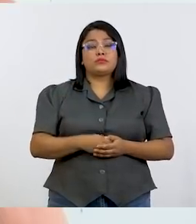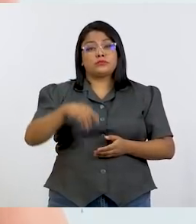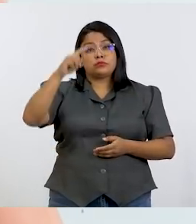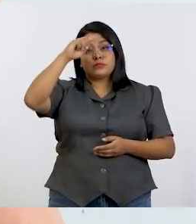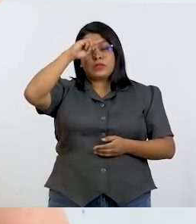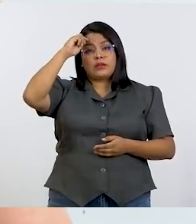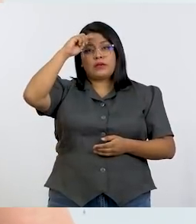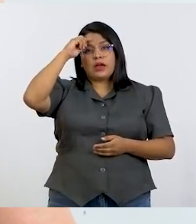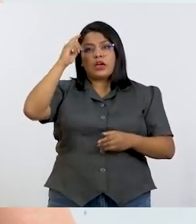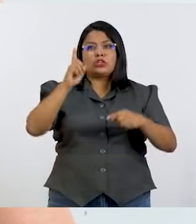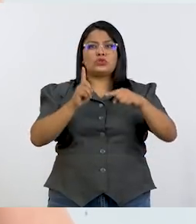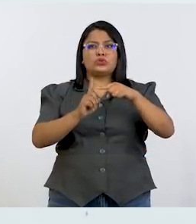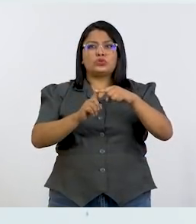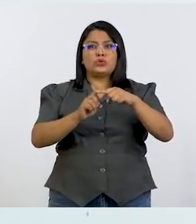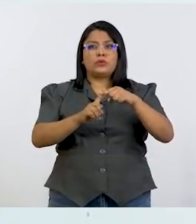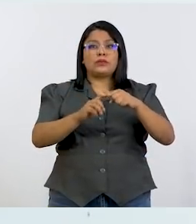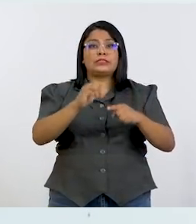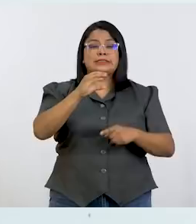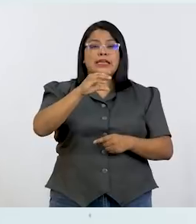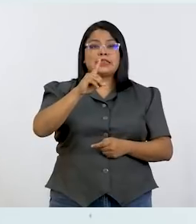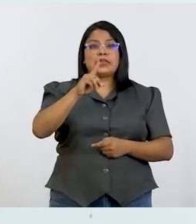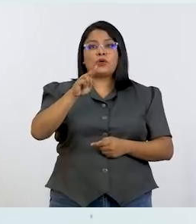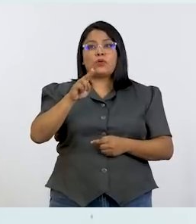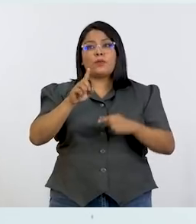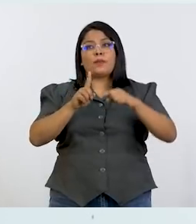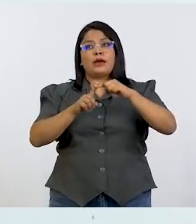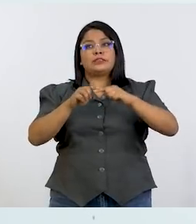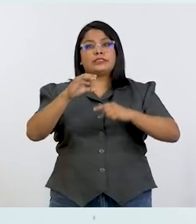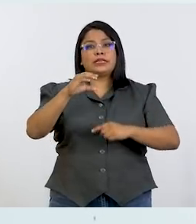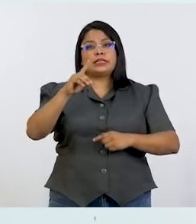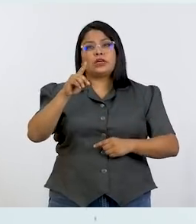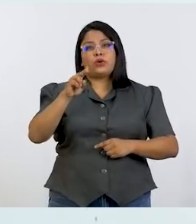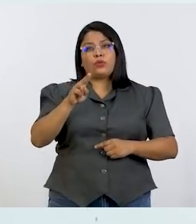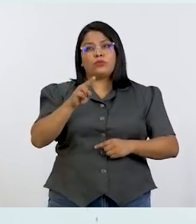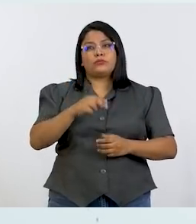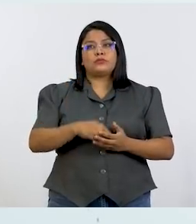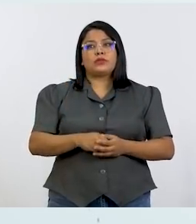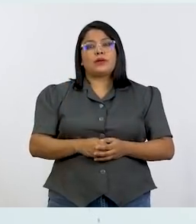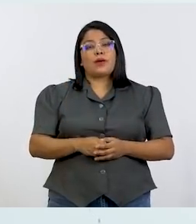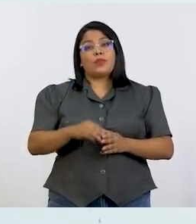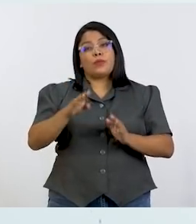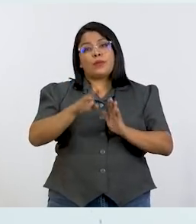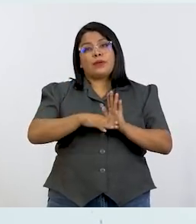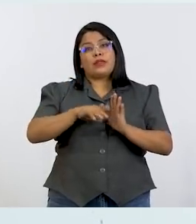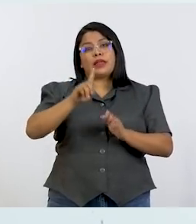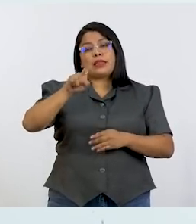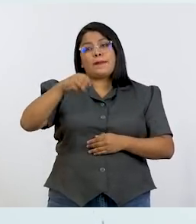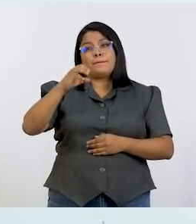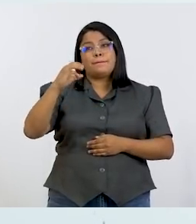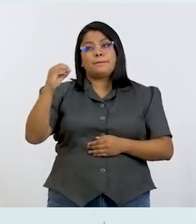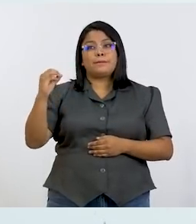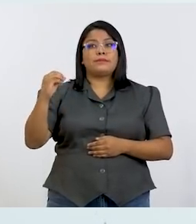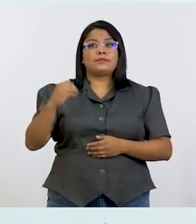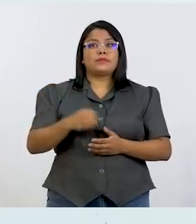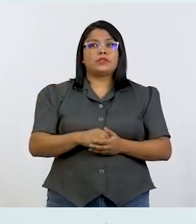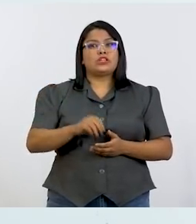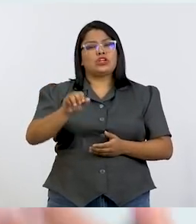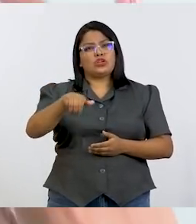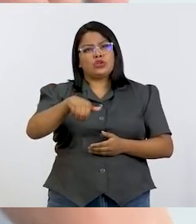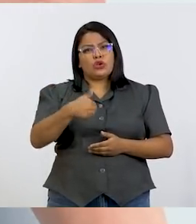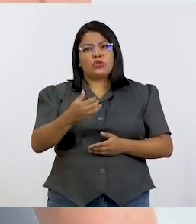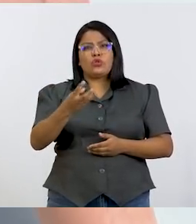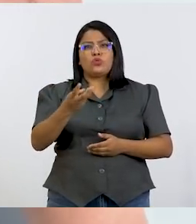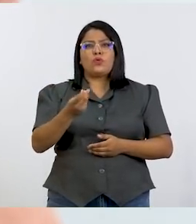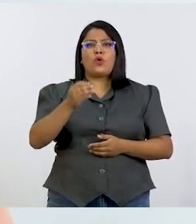También, en este mismo grado, se trabajan sumas de números de 3 cifras con total hasta 1000. En